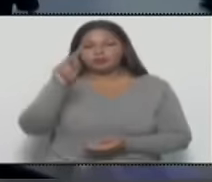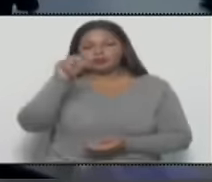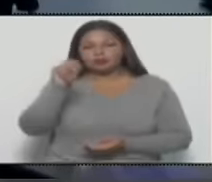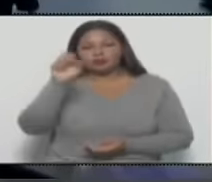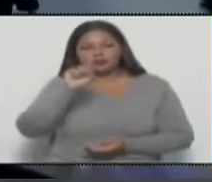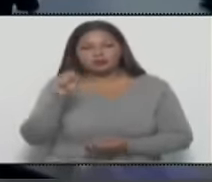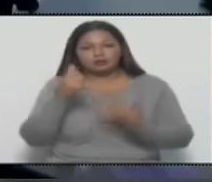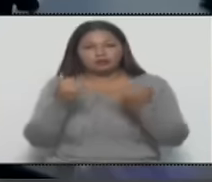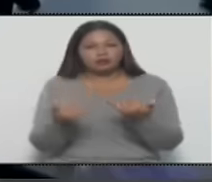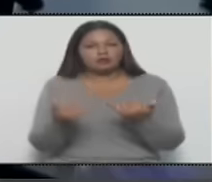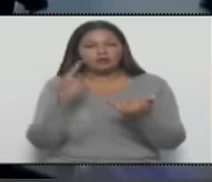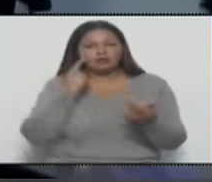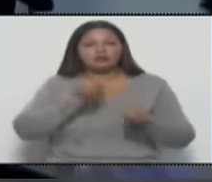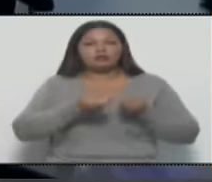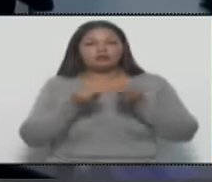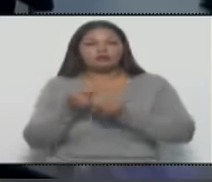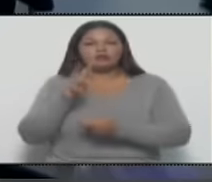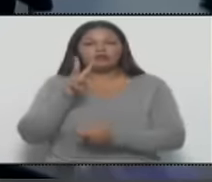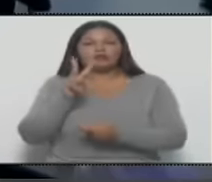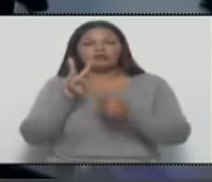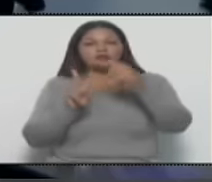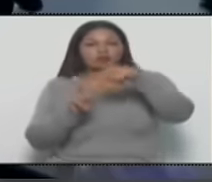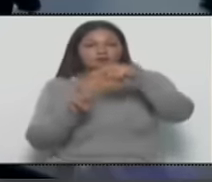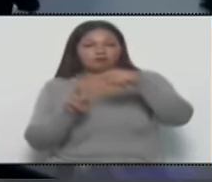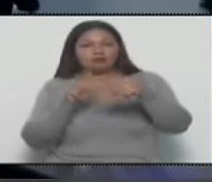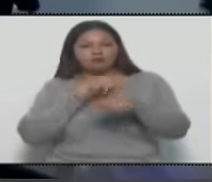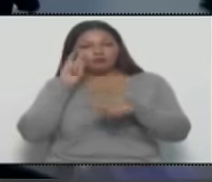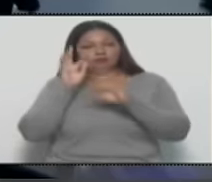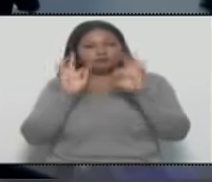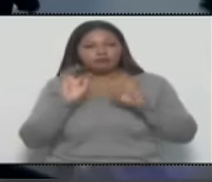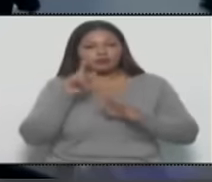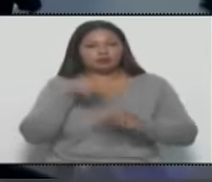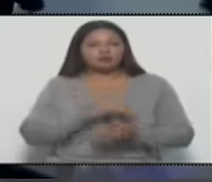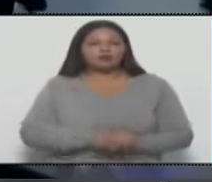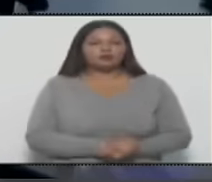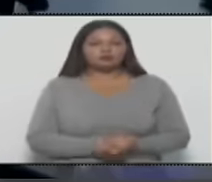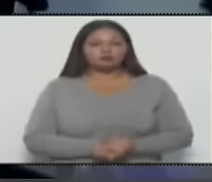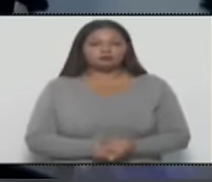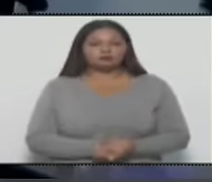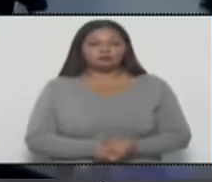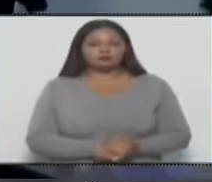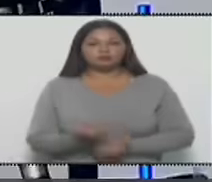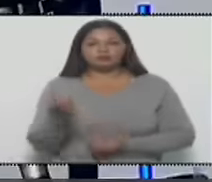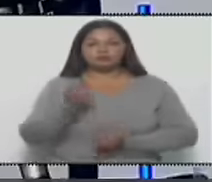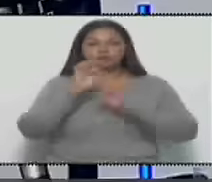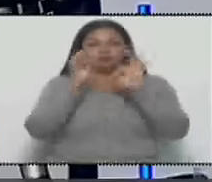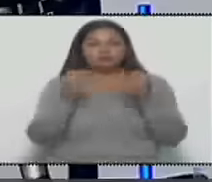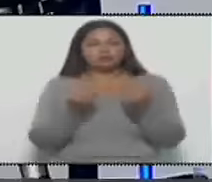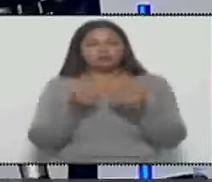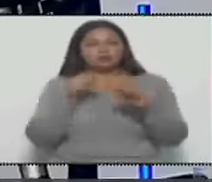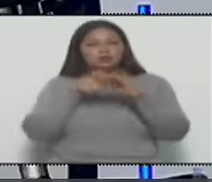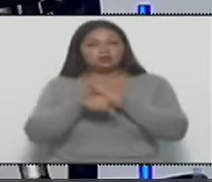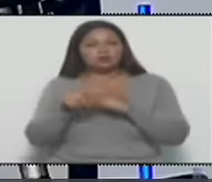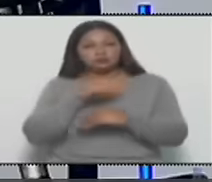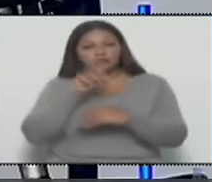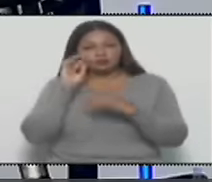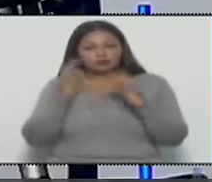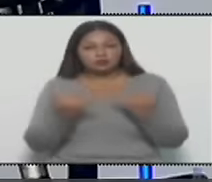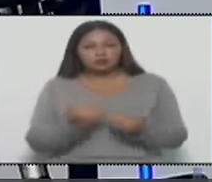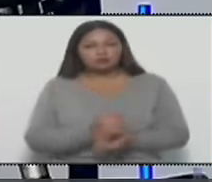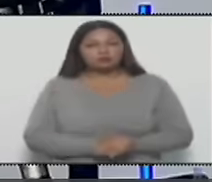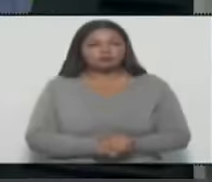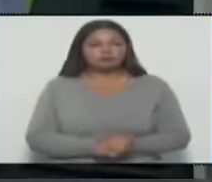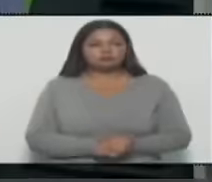nombre de dominio BTV. Entonces, cuando yo como usuario trato de ingresar a portal btv.gov.be, o sea, me quedo allí en un